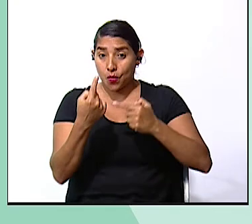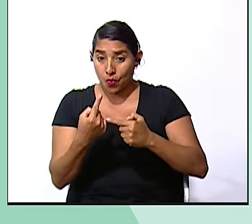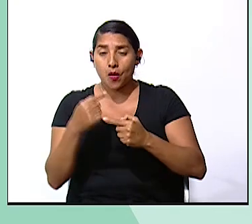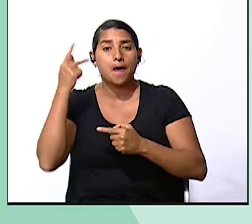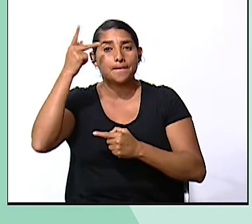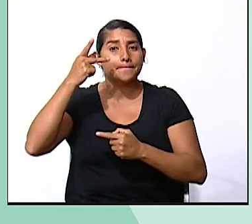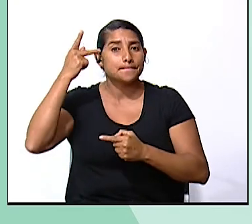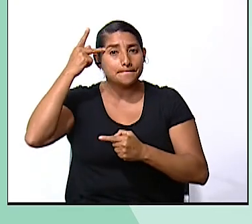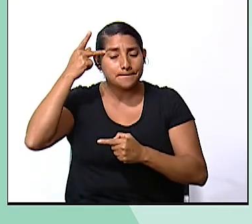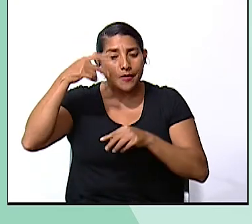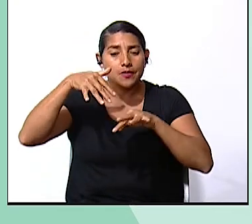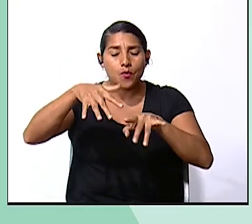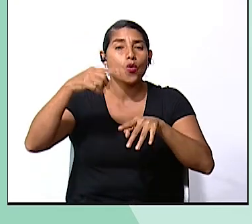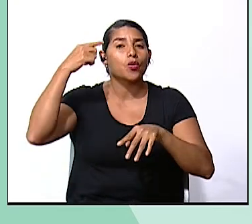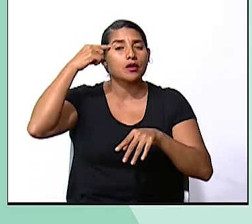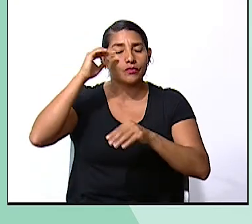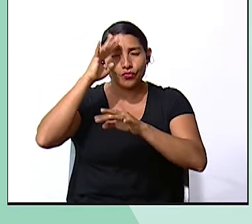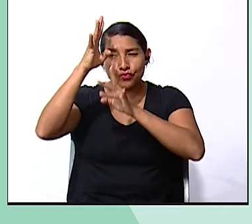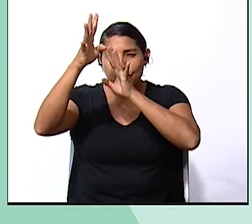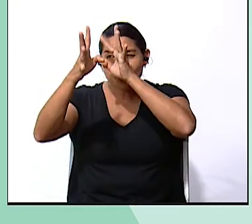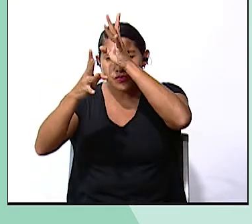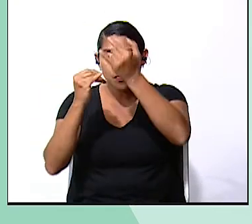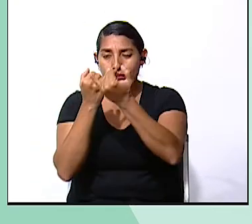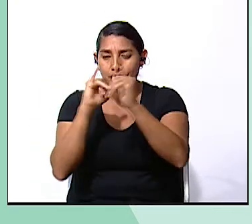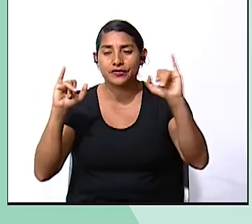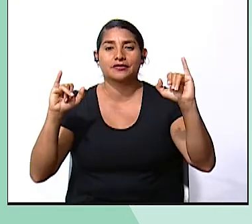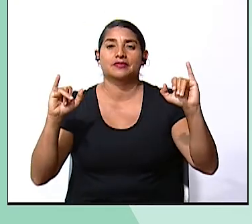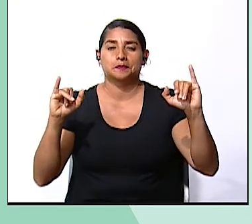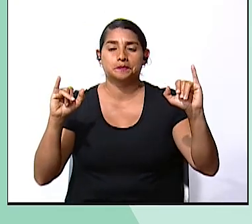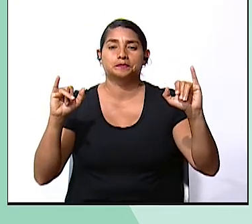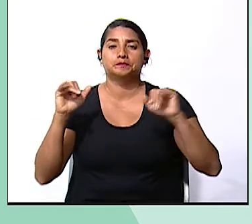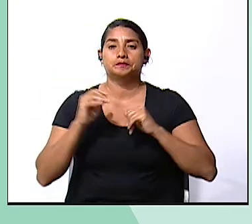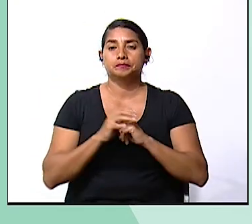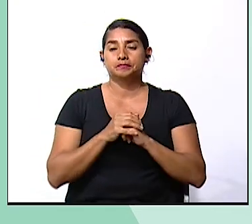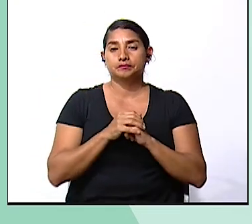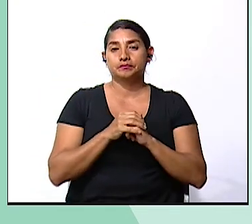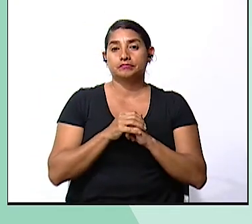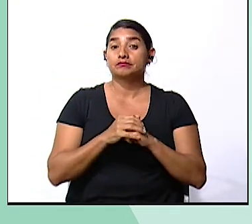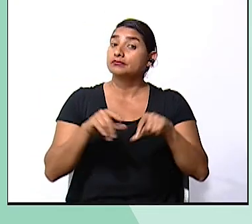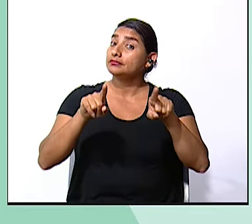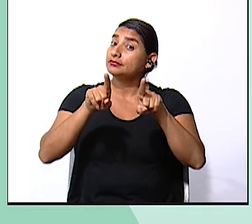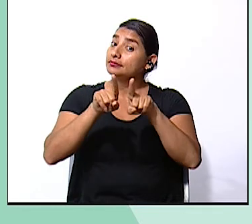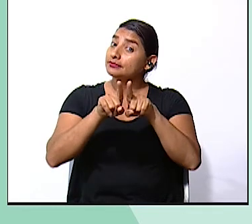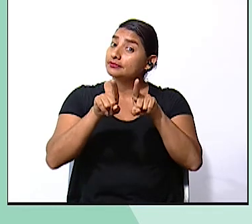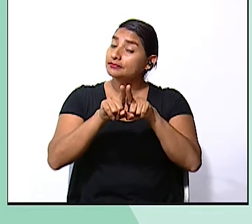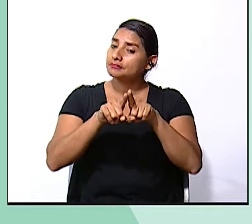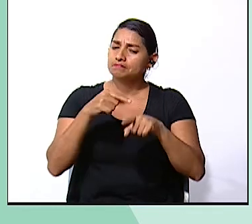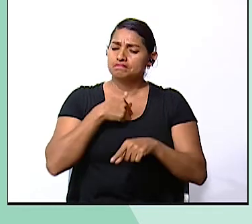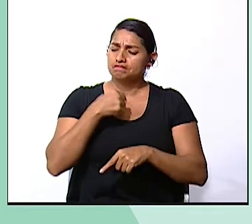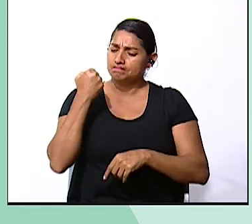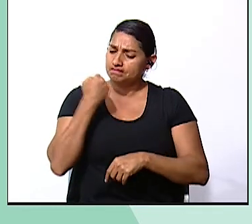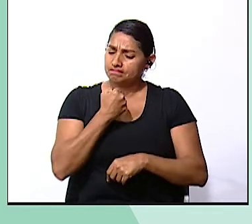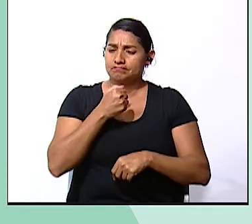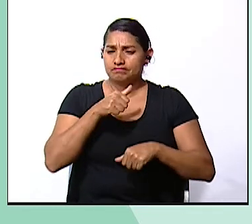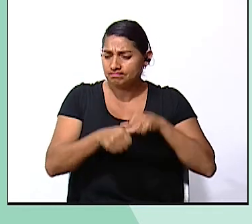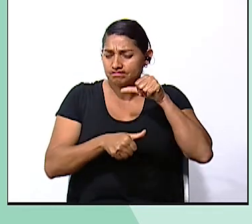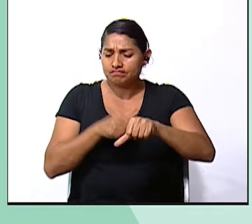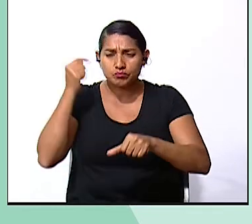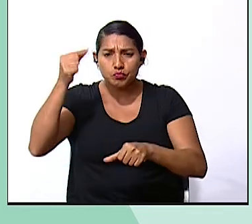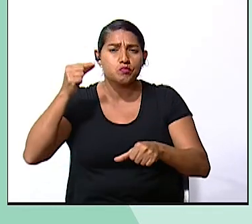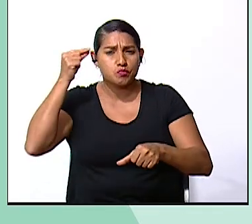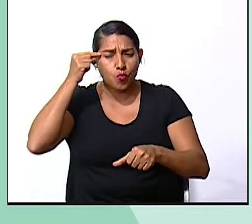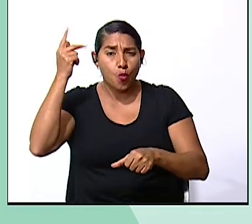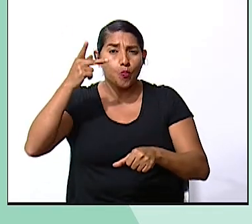la línea de pensamiento independentista. Tanta fue mi entrega intelectual y